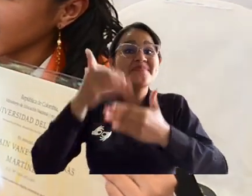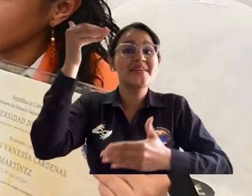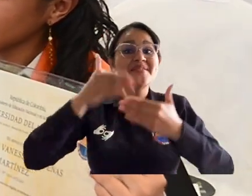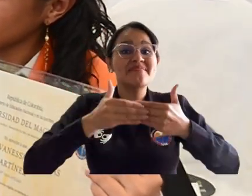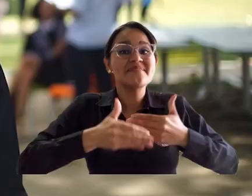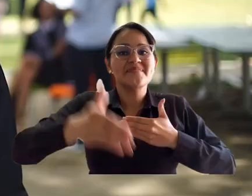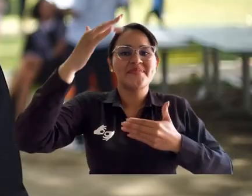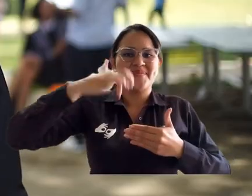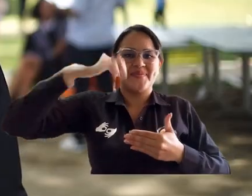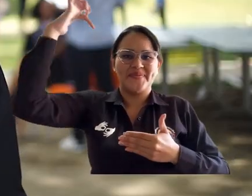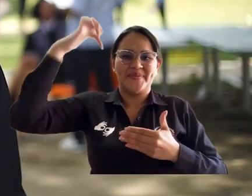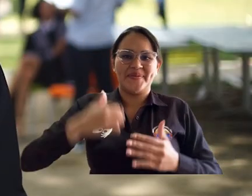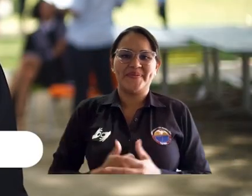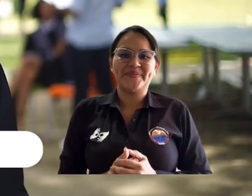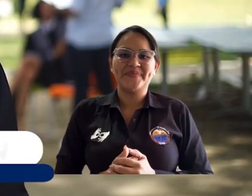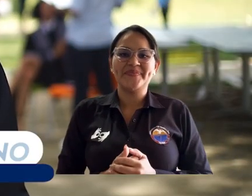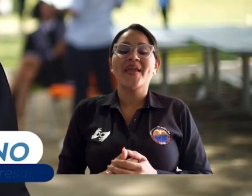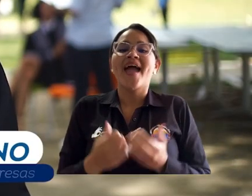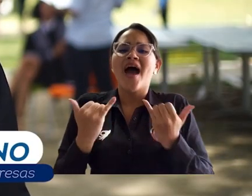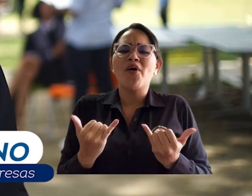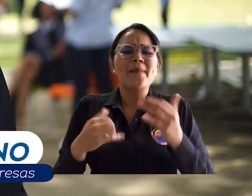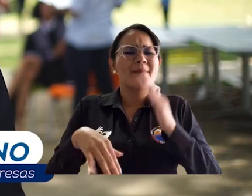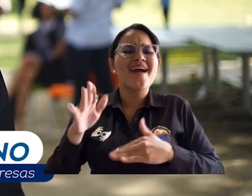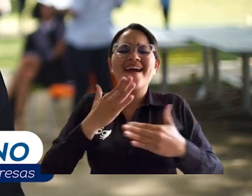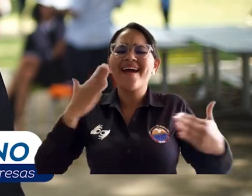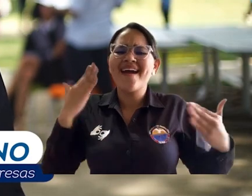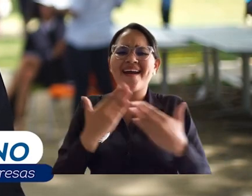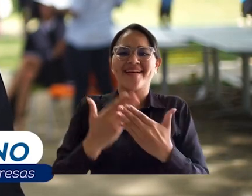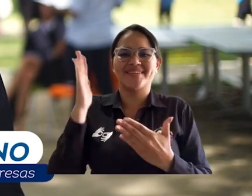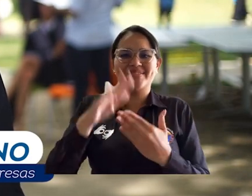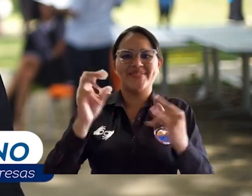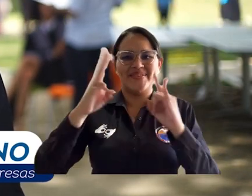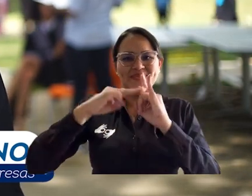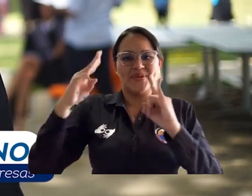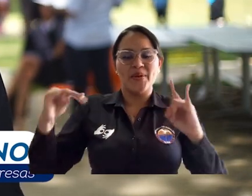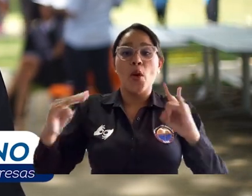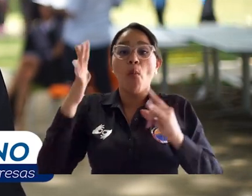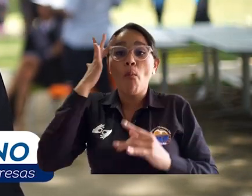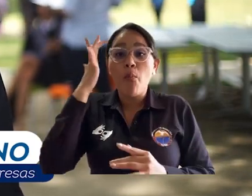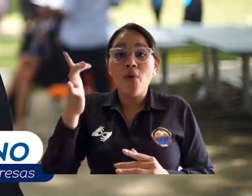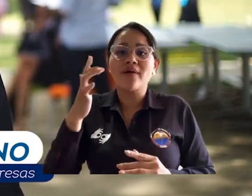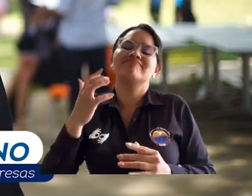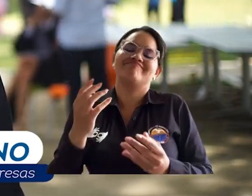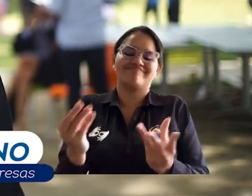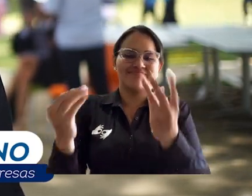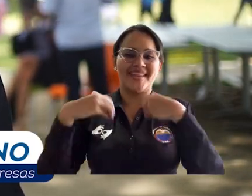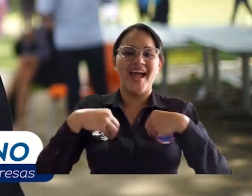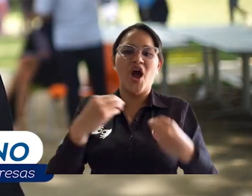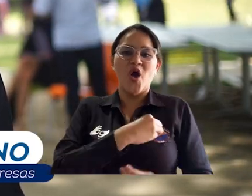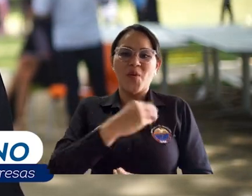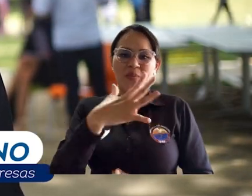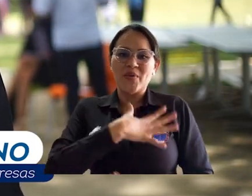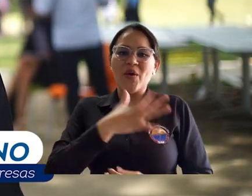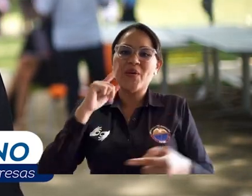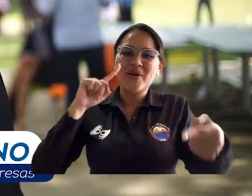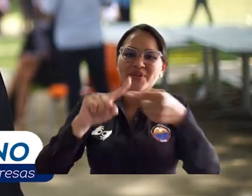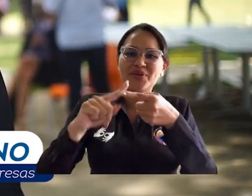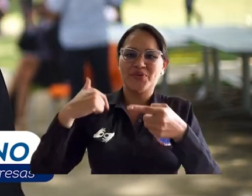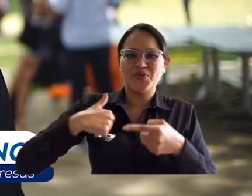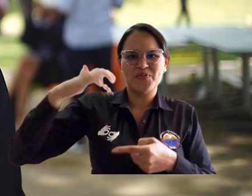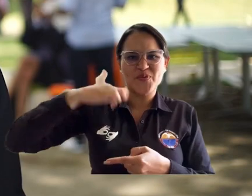vida profesional. Y solamente tengo palabras de agradecimiento para la Universidad del Magdalena porque me ha dado la oportunidad de